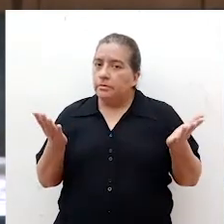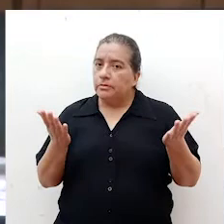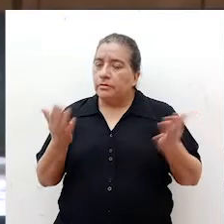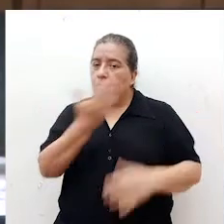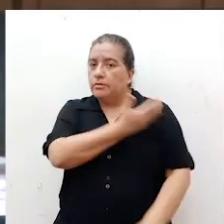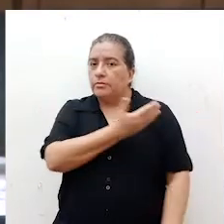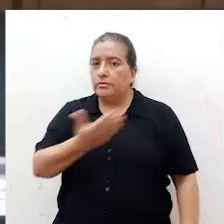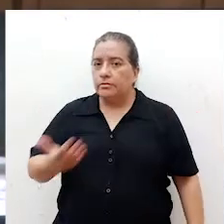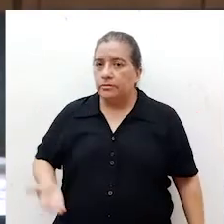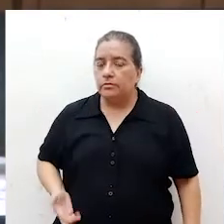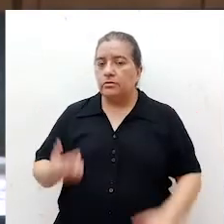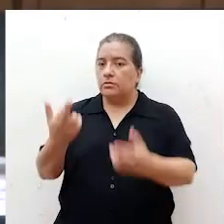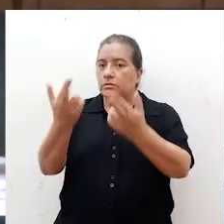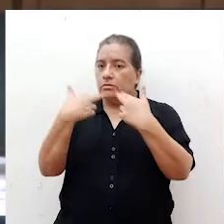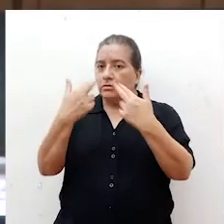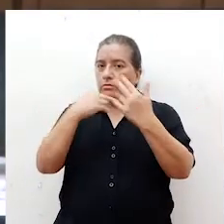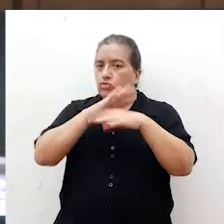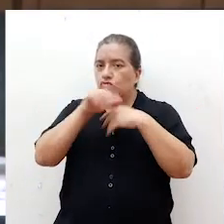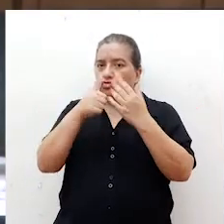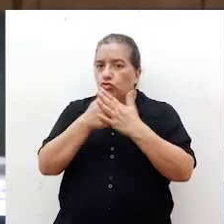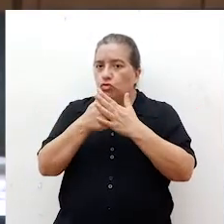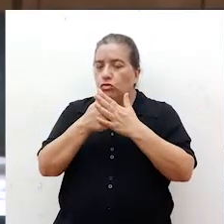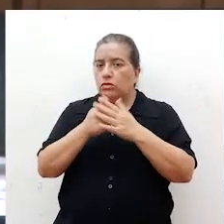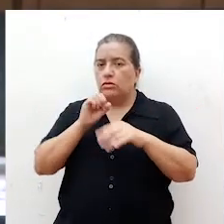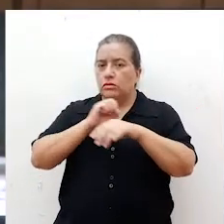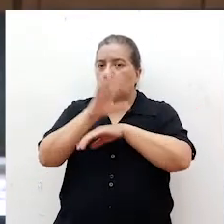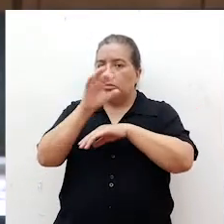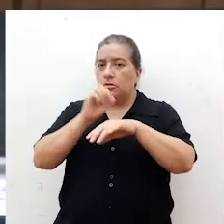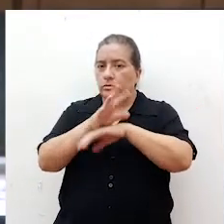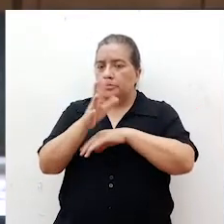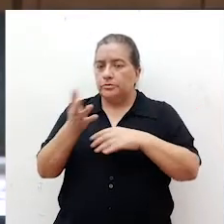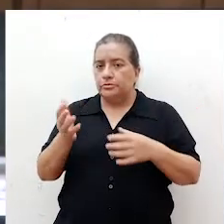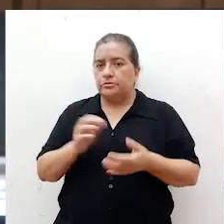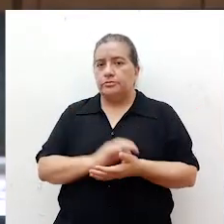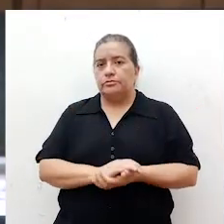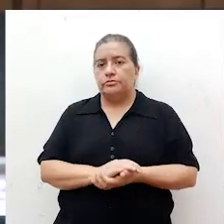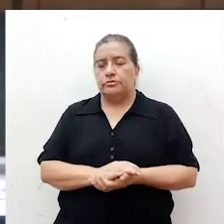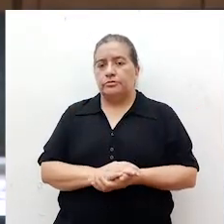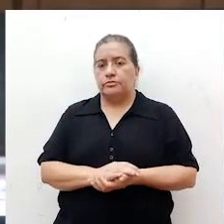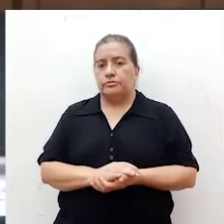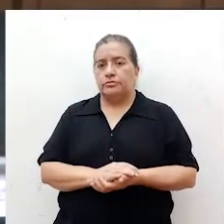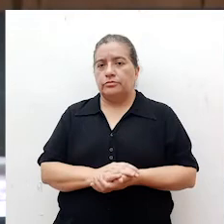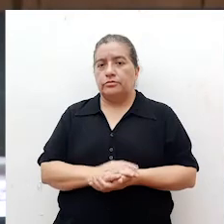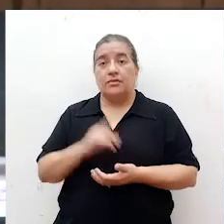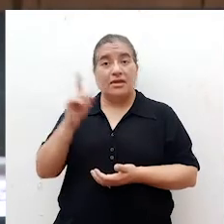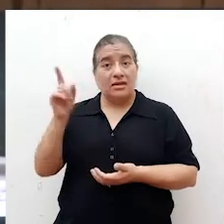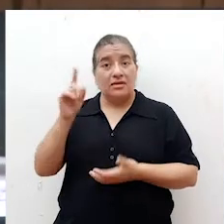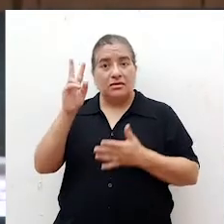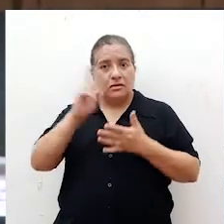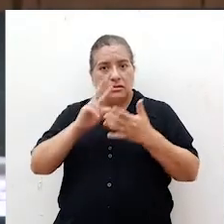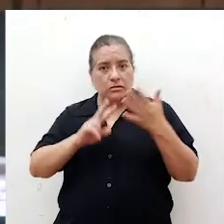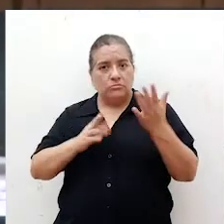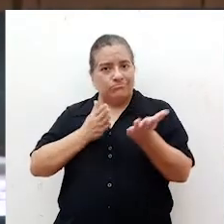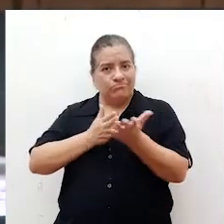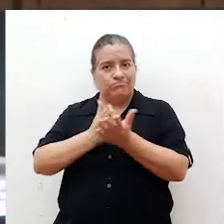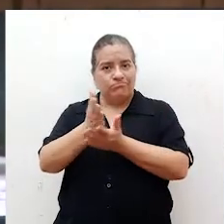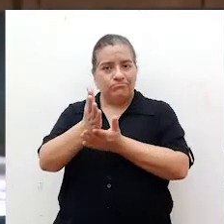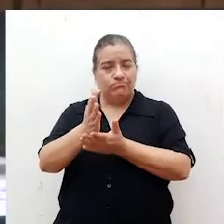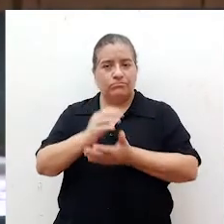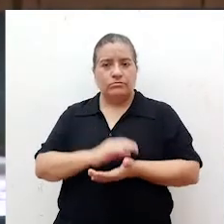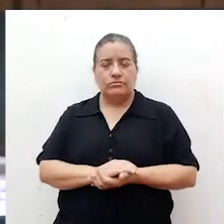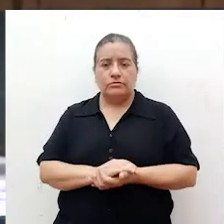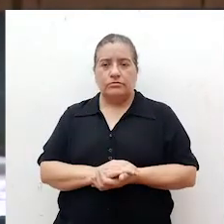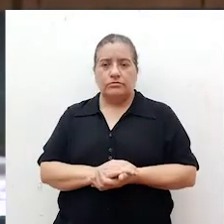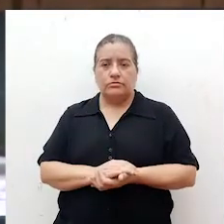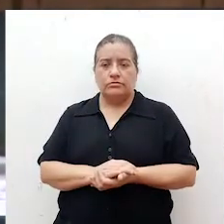estarían distribuyendo o vendiendo estas vacunas a altos precios? En segundo lugar, quería saber si hay un avance o informe sobre el caso de los